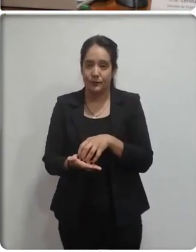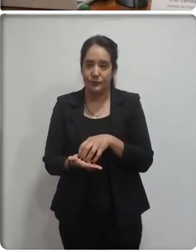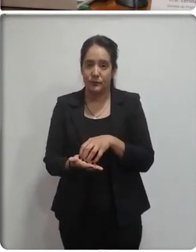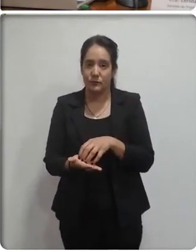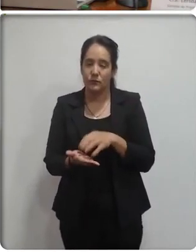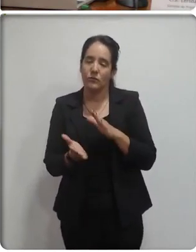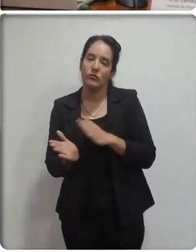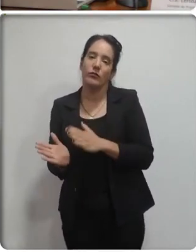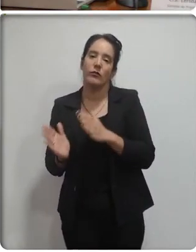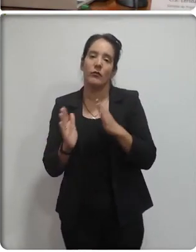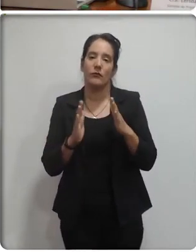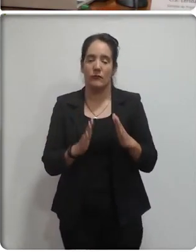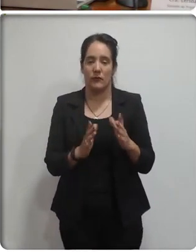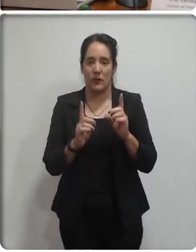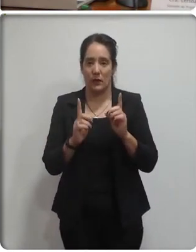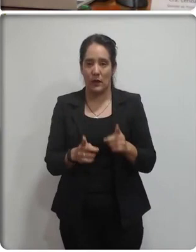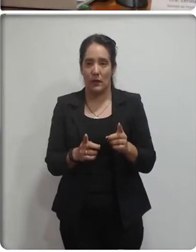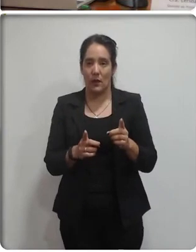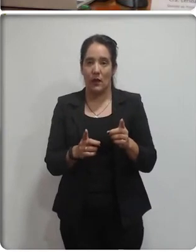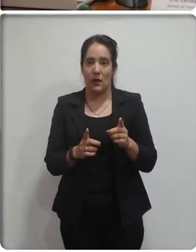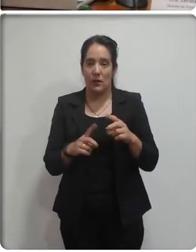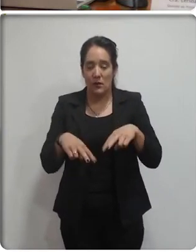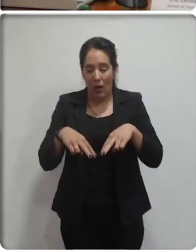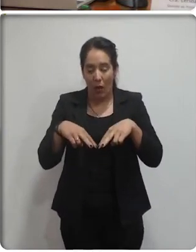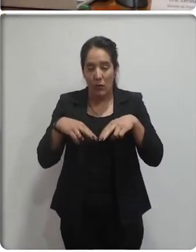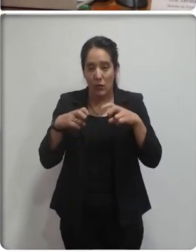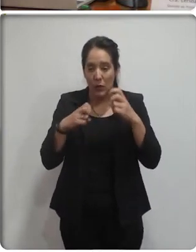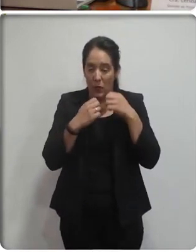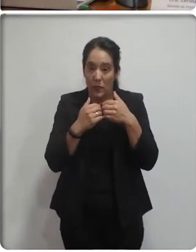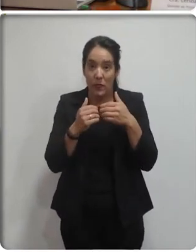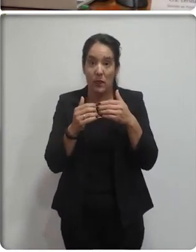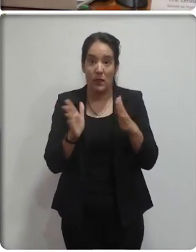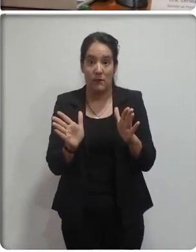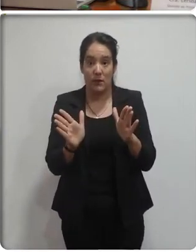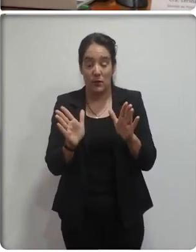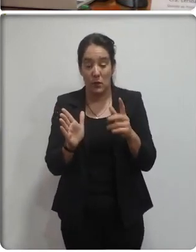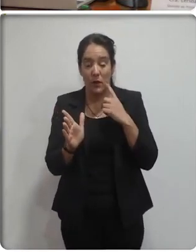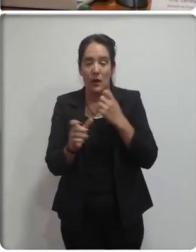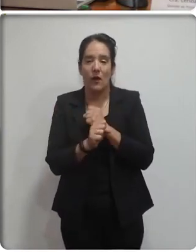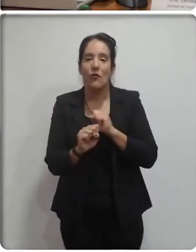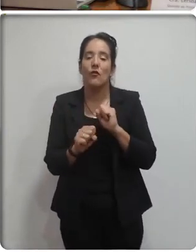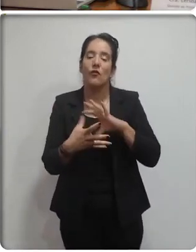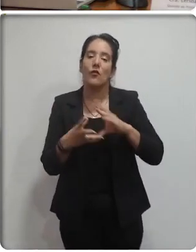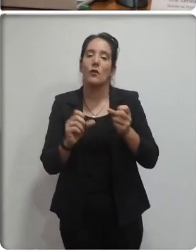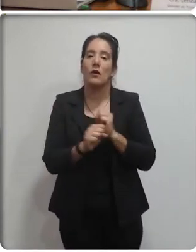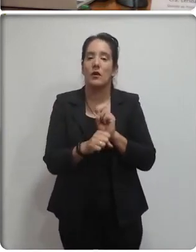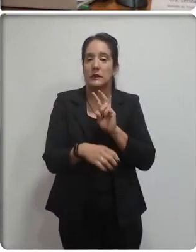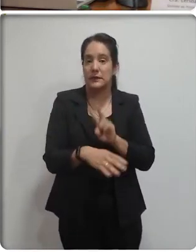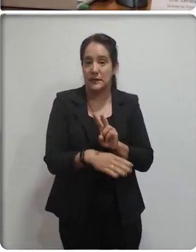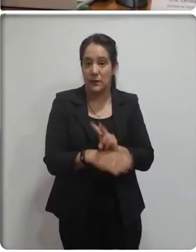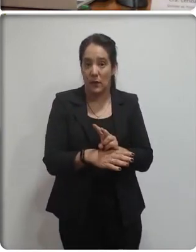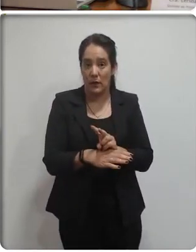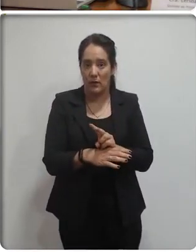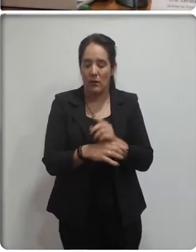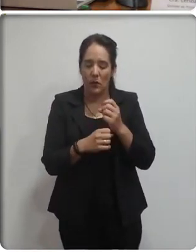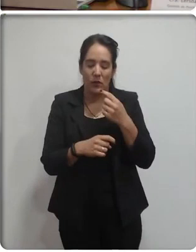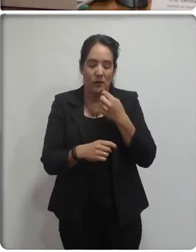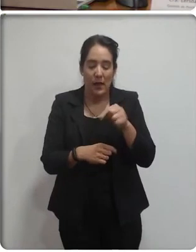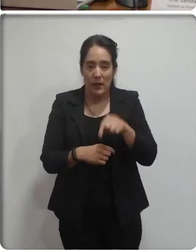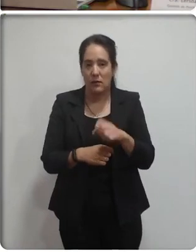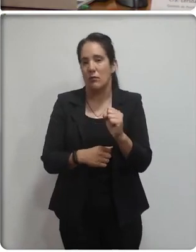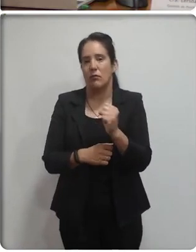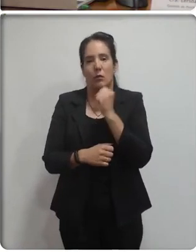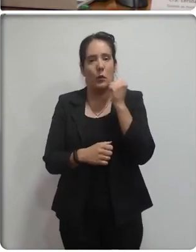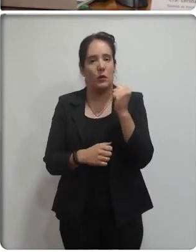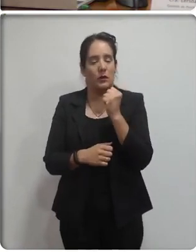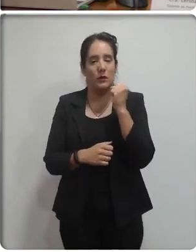Por otro lado, se realizó el análisis de cobertura y la capacidad prestacional. Aquí, como les decía, es sumamente importante toda la parte de la